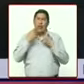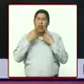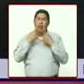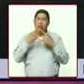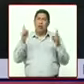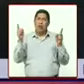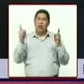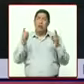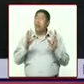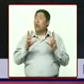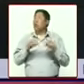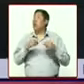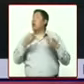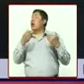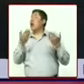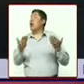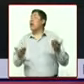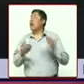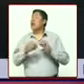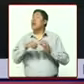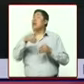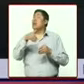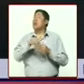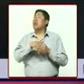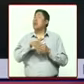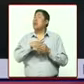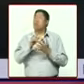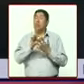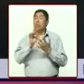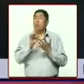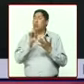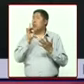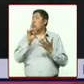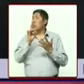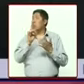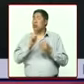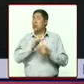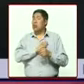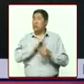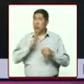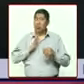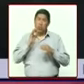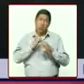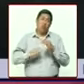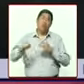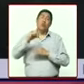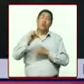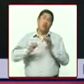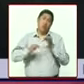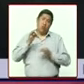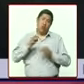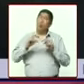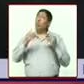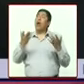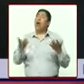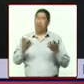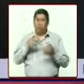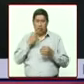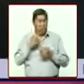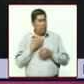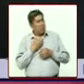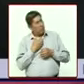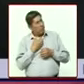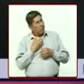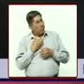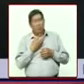declarado desierta la elección para el Tribunal Supremo de Justicia. En el